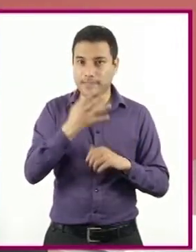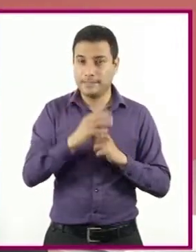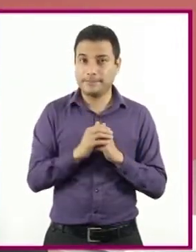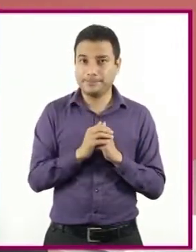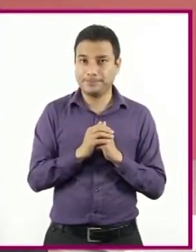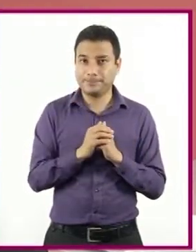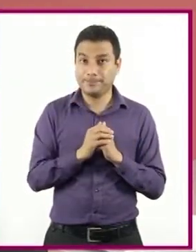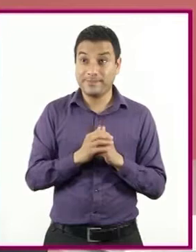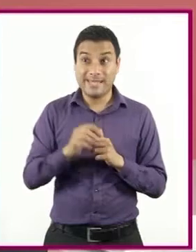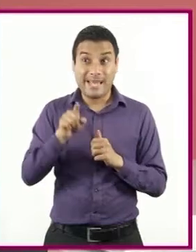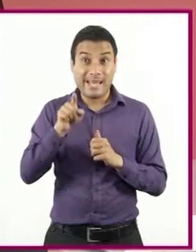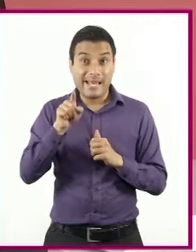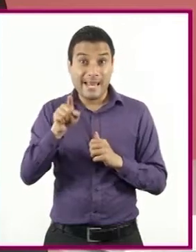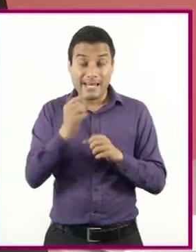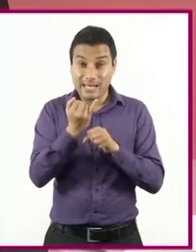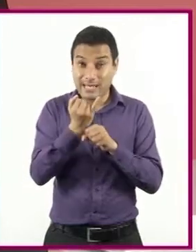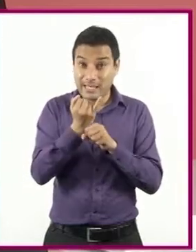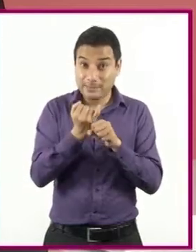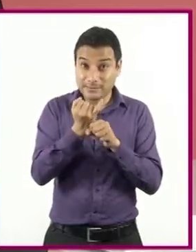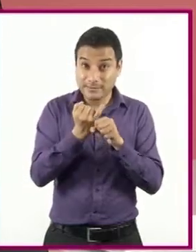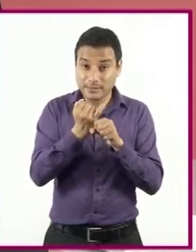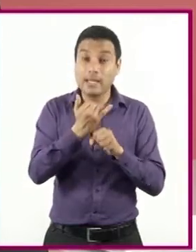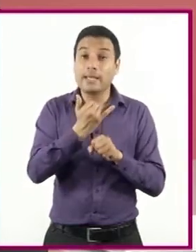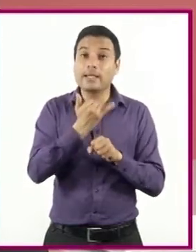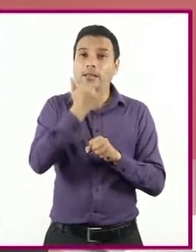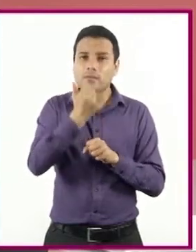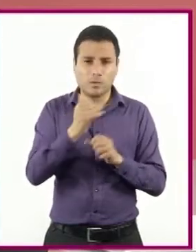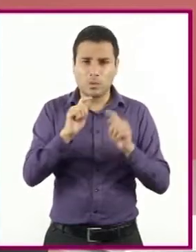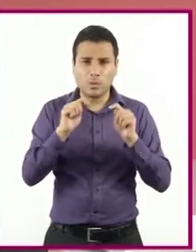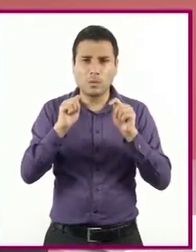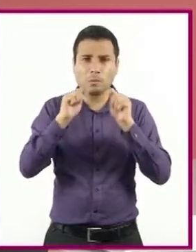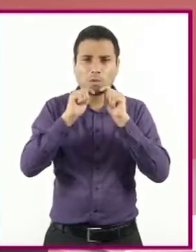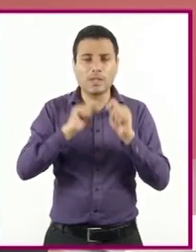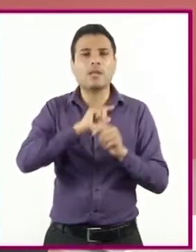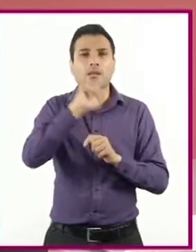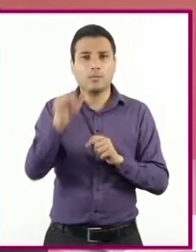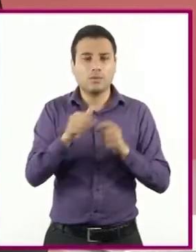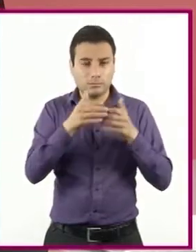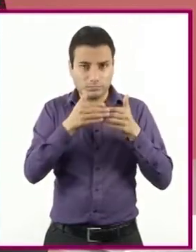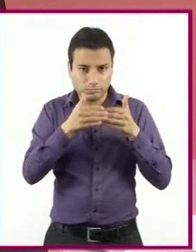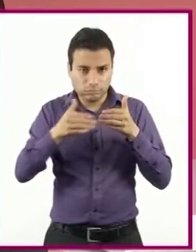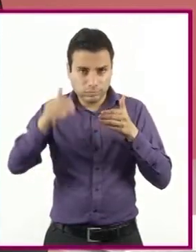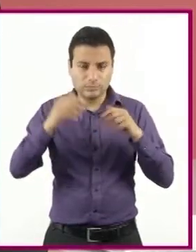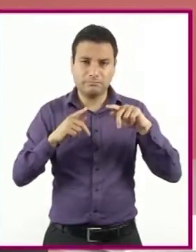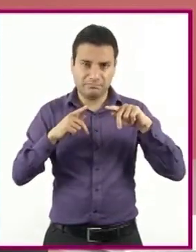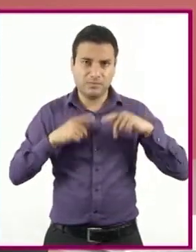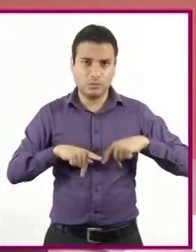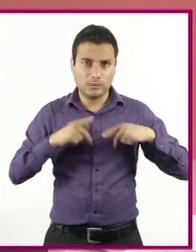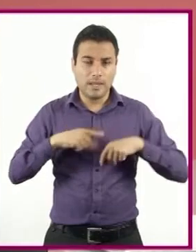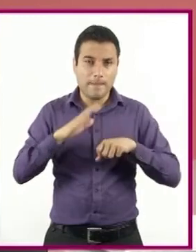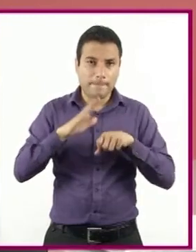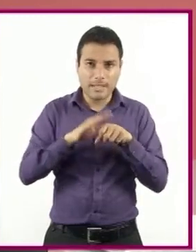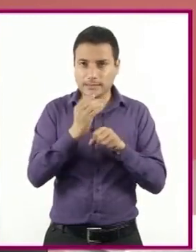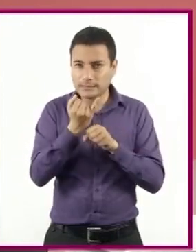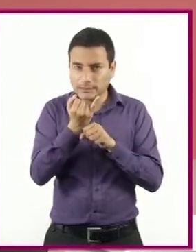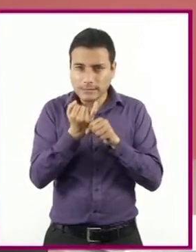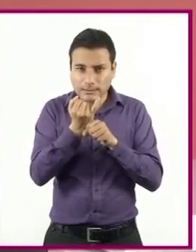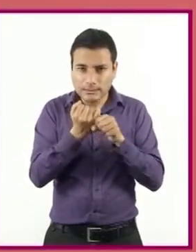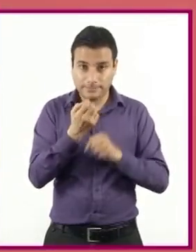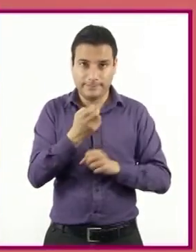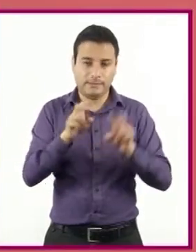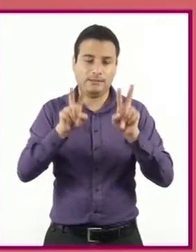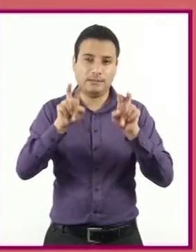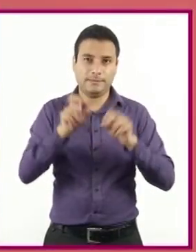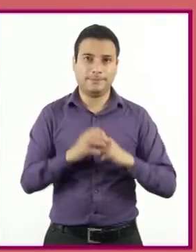su resultado no fue acertado, fue la base para posteriores investigaciones, con la finalidad de resolver esta